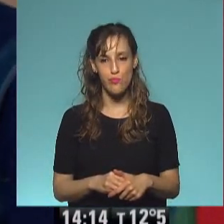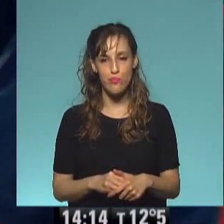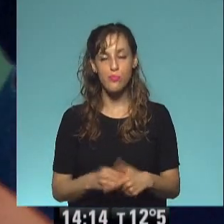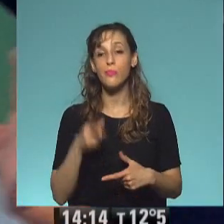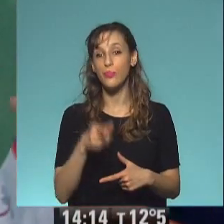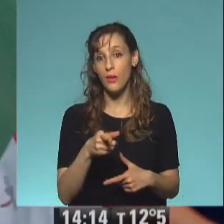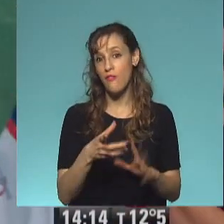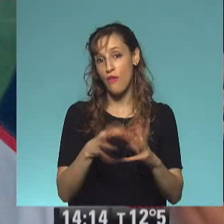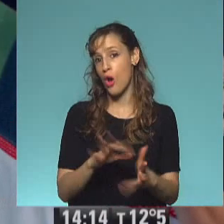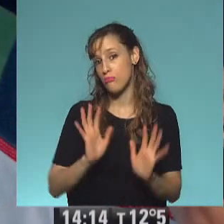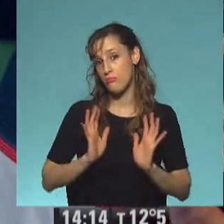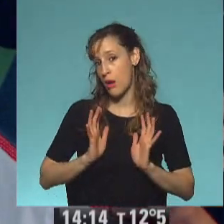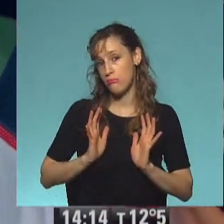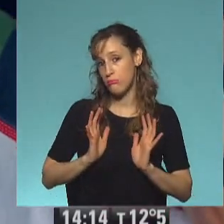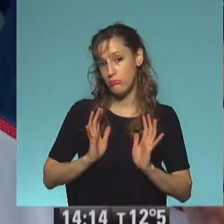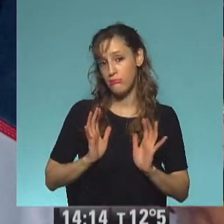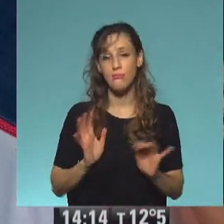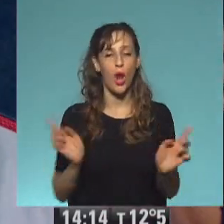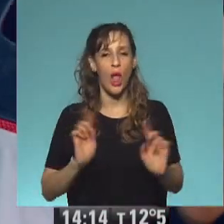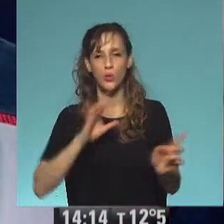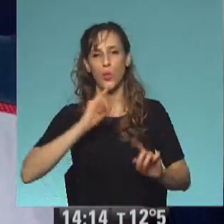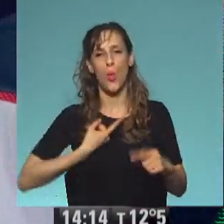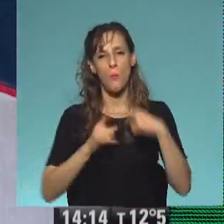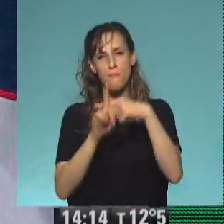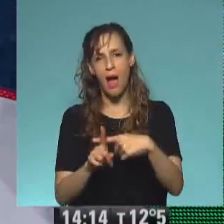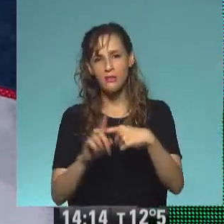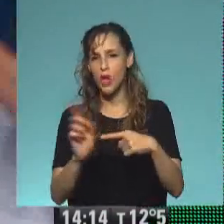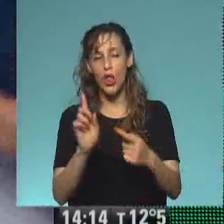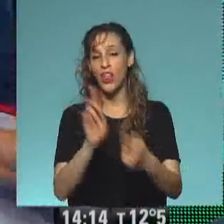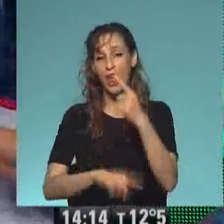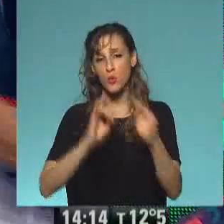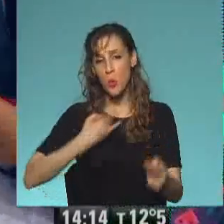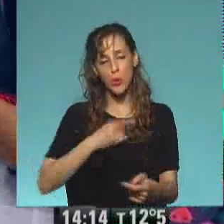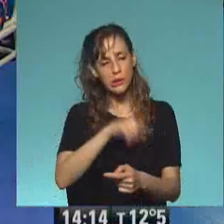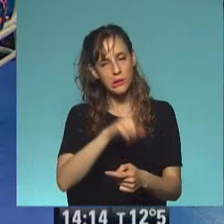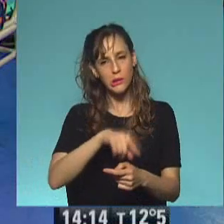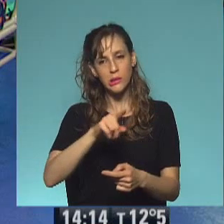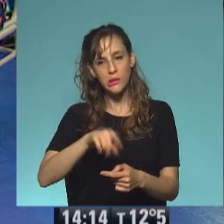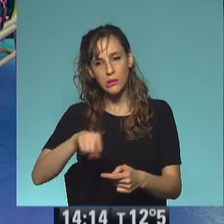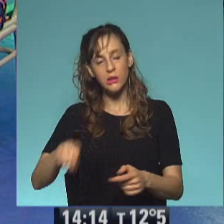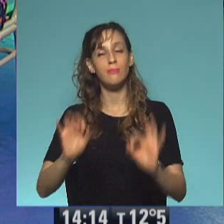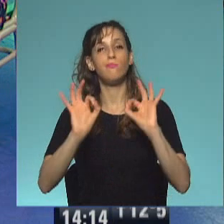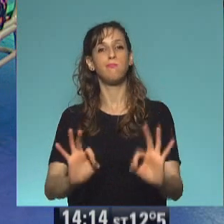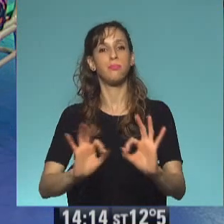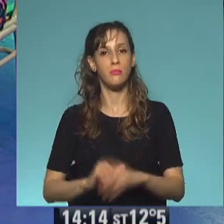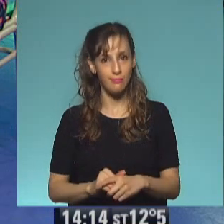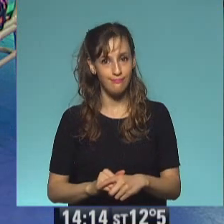¿Sí? No como esta amiga que lo había separado. Dibujó claro. Los palitos y ahora y vemos qué hizo. Tal vez hizo 1, 2,